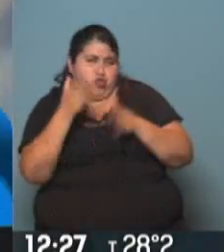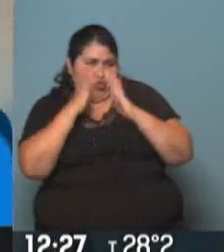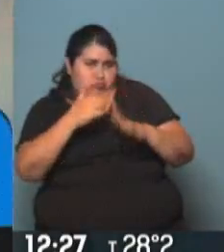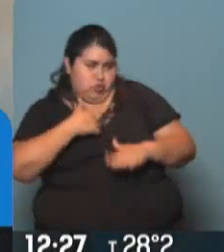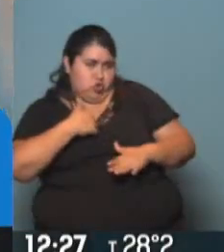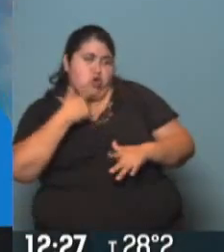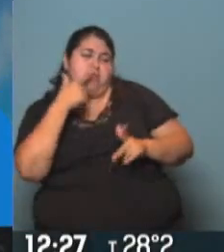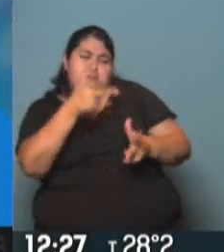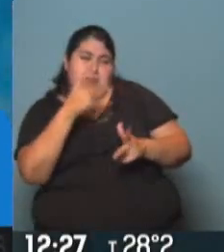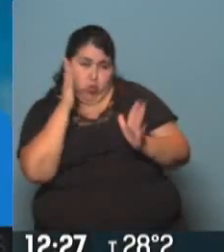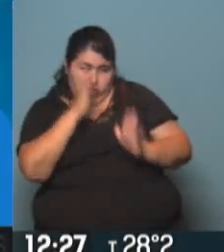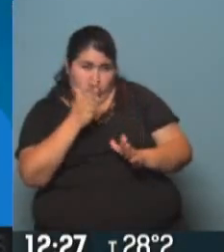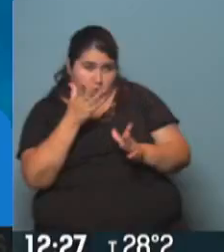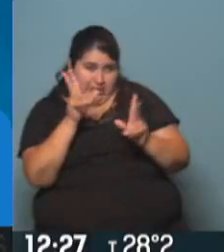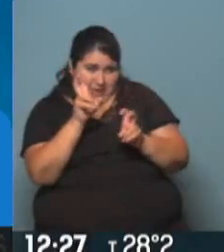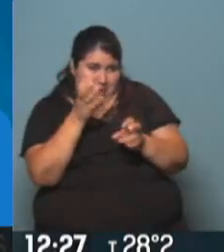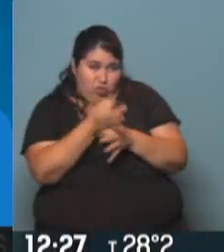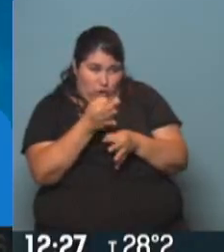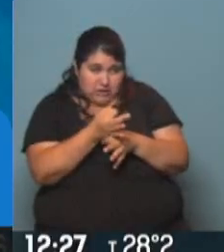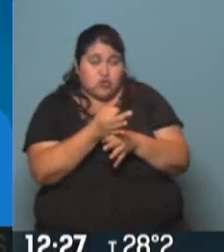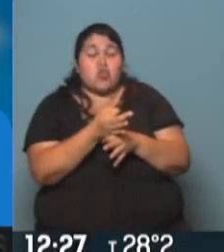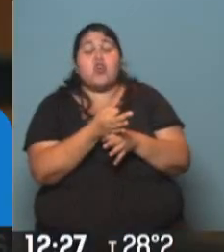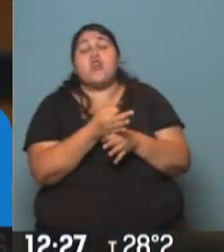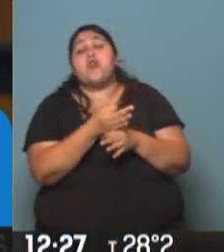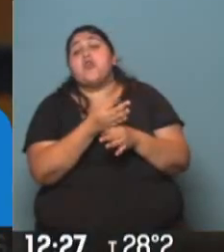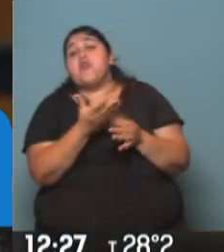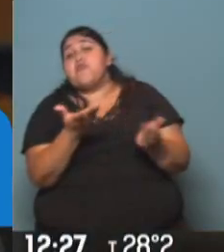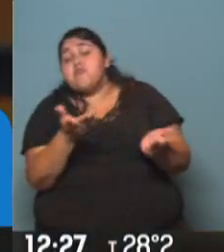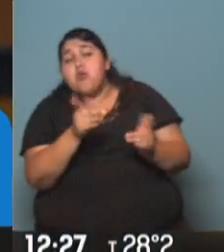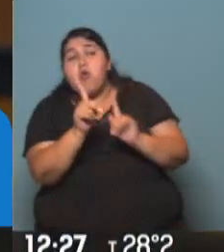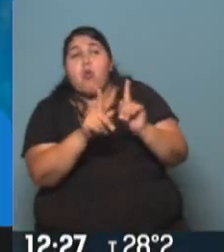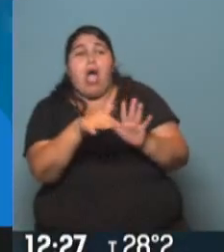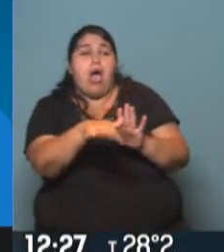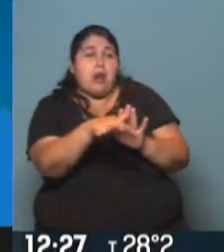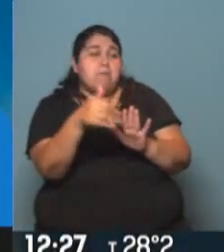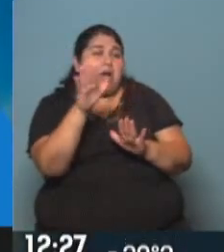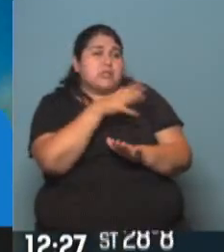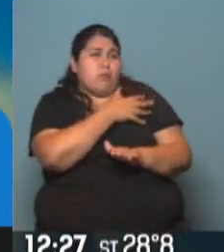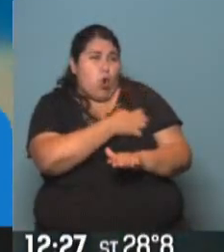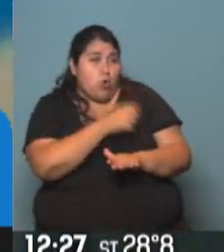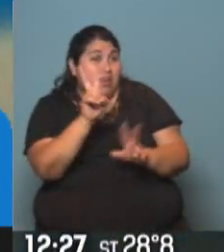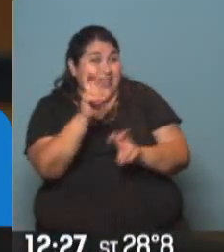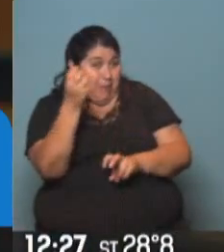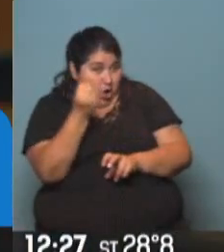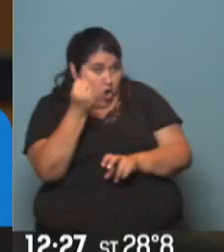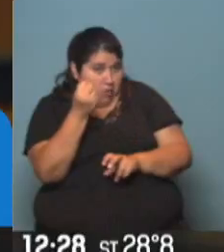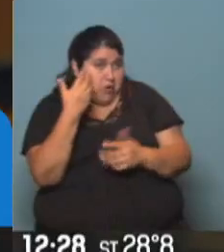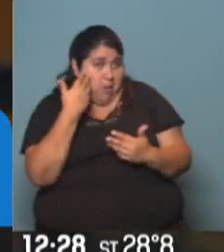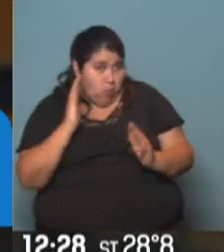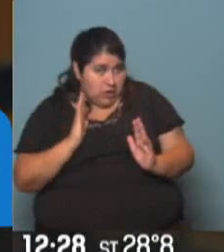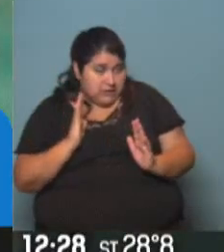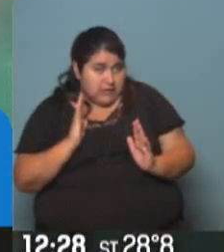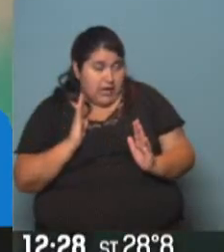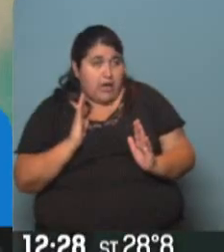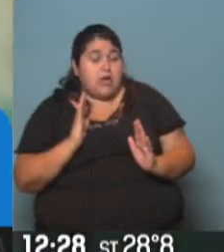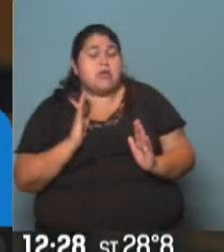tiene más educación es cierto estos yo siempre y que por allí los sectores más pobres con más pobreza digo económico no pueda sobre lo